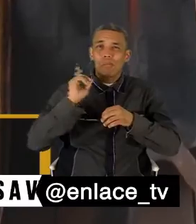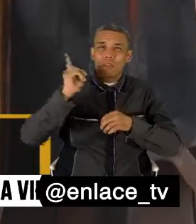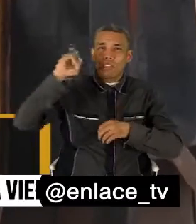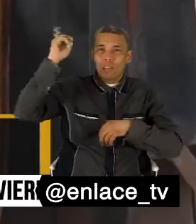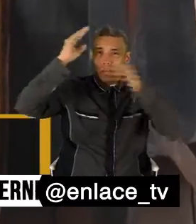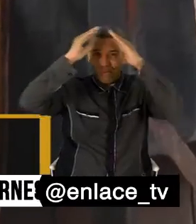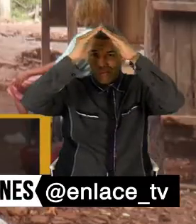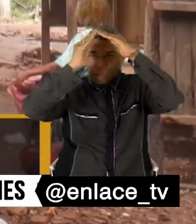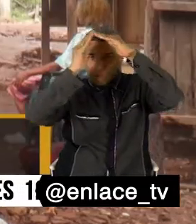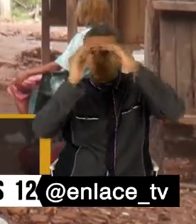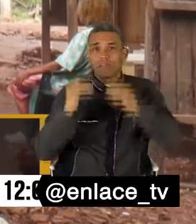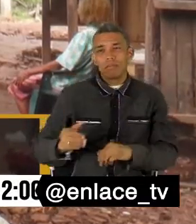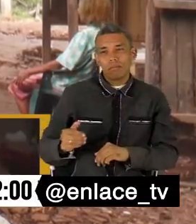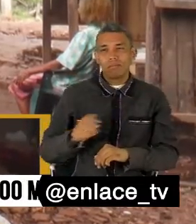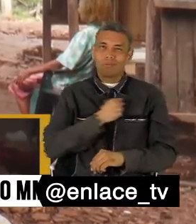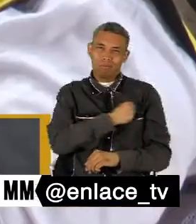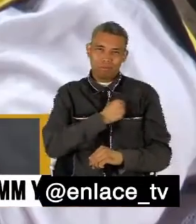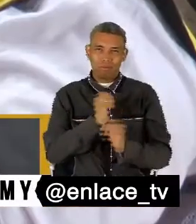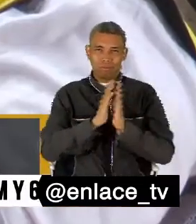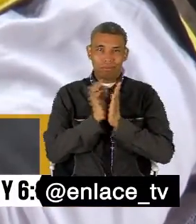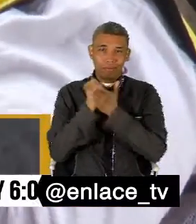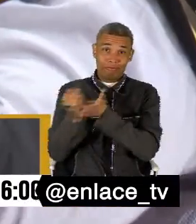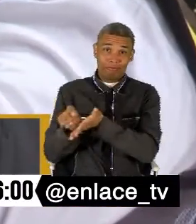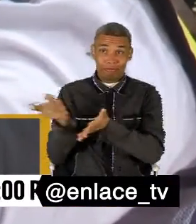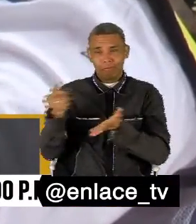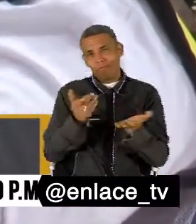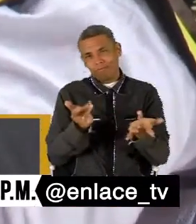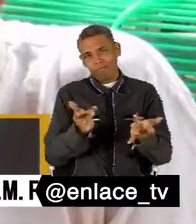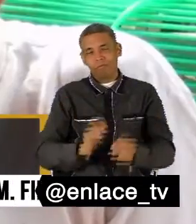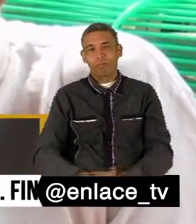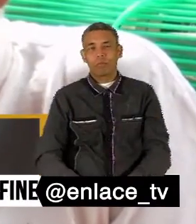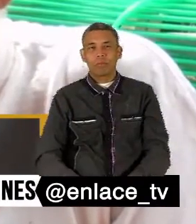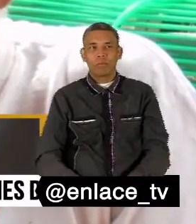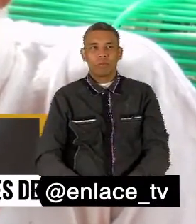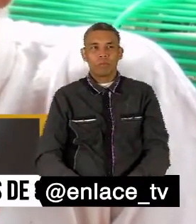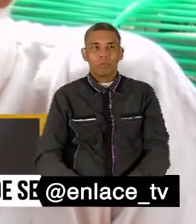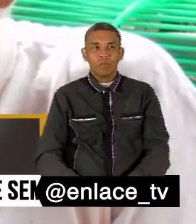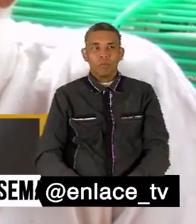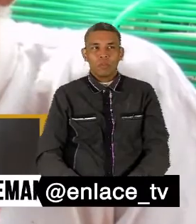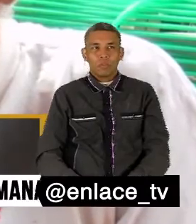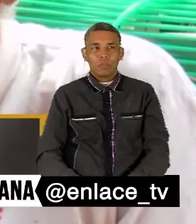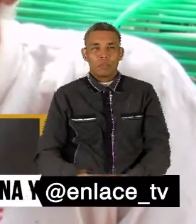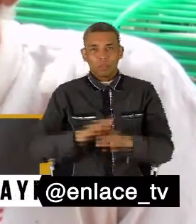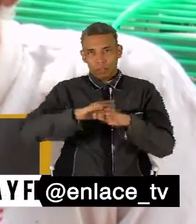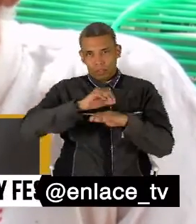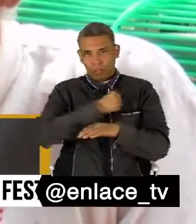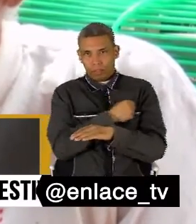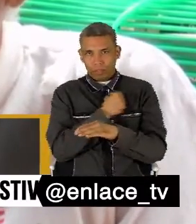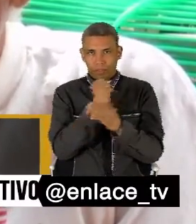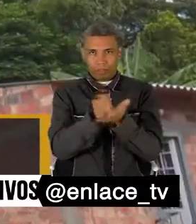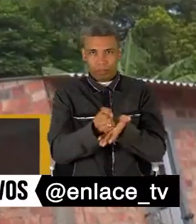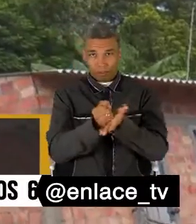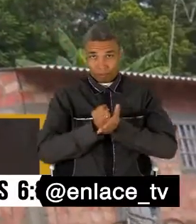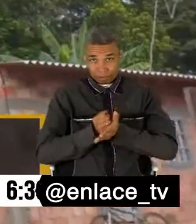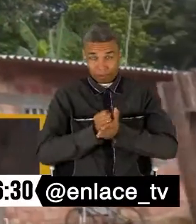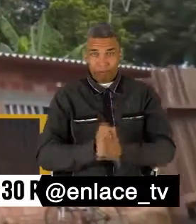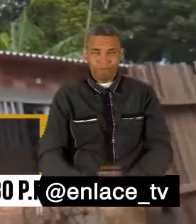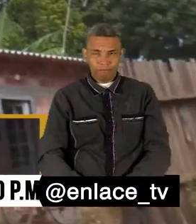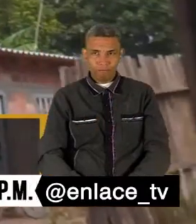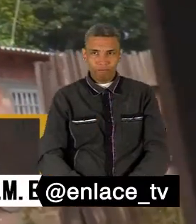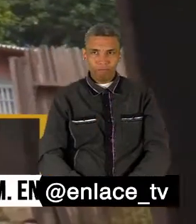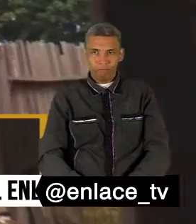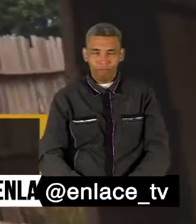contar con la buena voluntad de la ciudadanía barranqueña, ellos hacen un llamado. Quiero que me ayude bastante, que me colaboren con